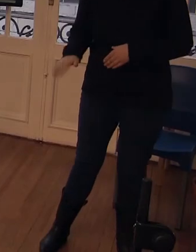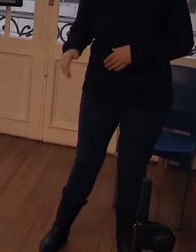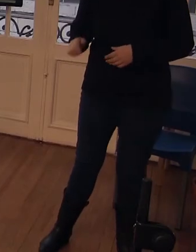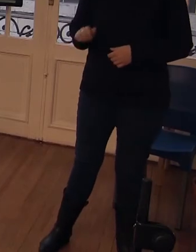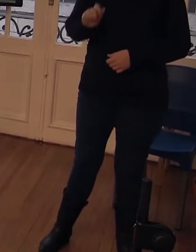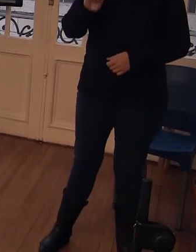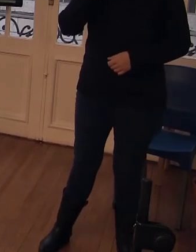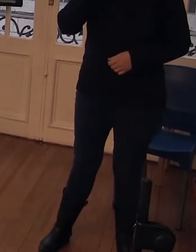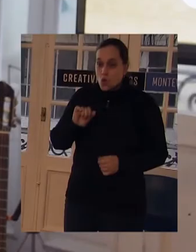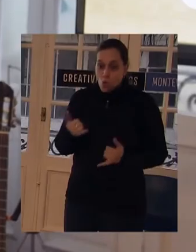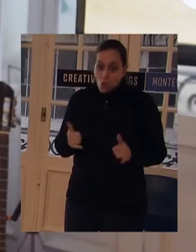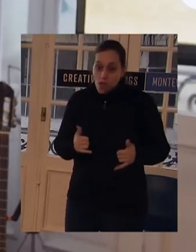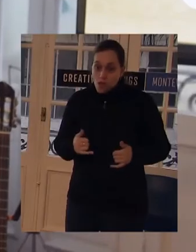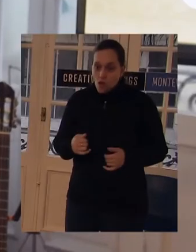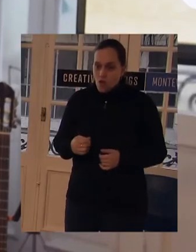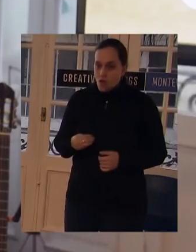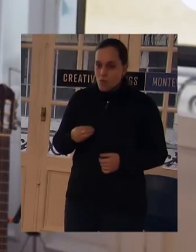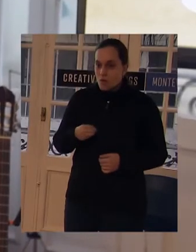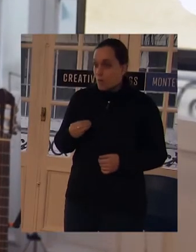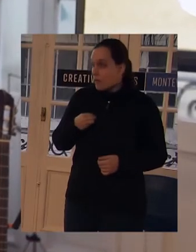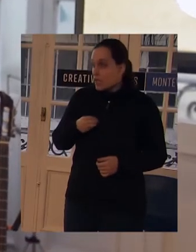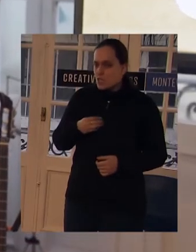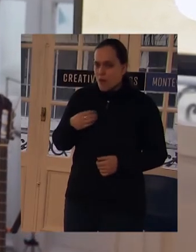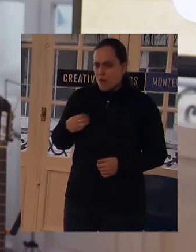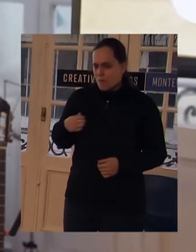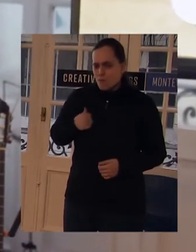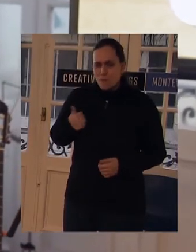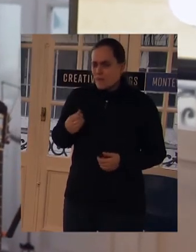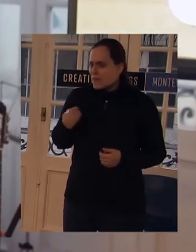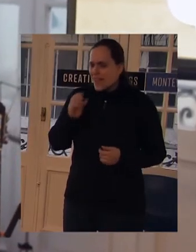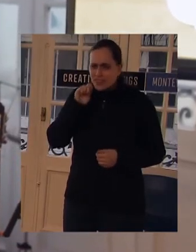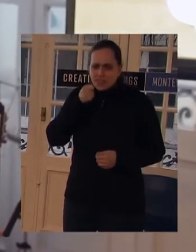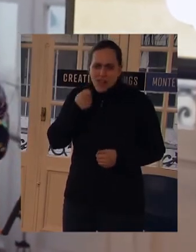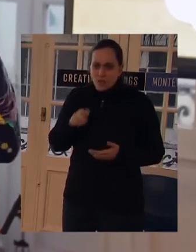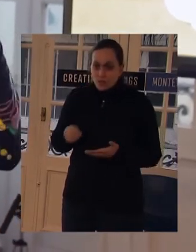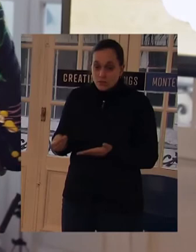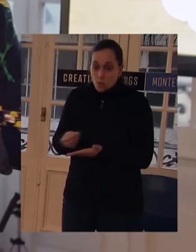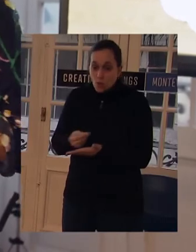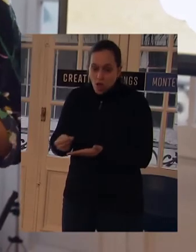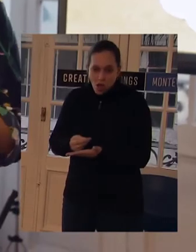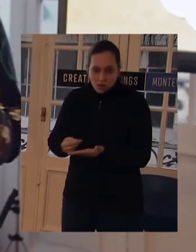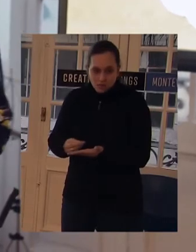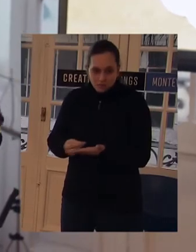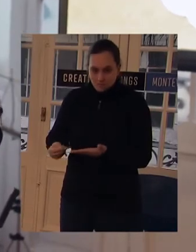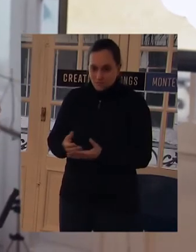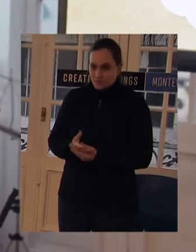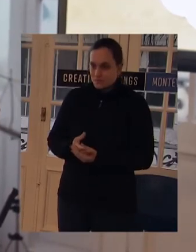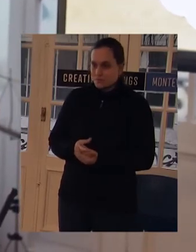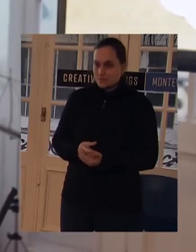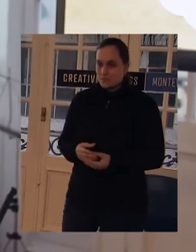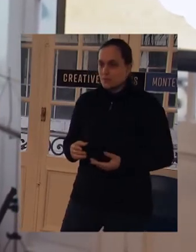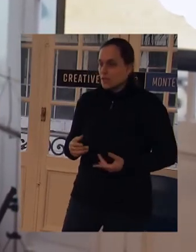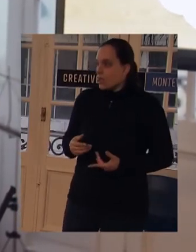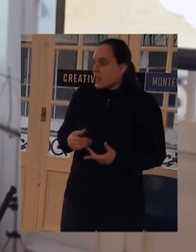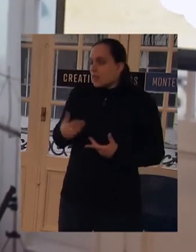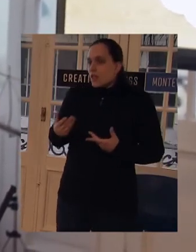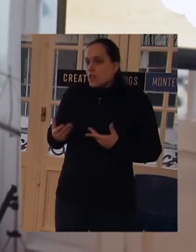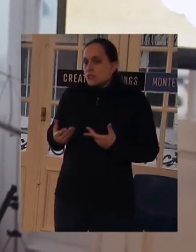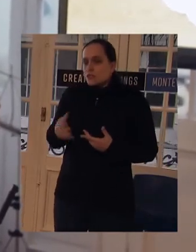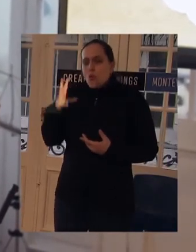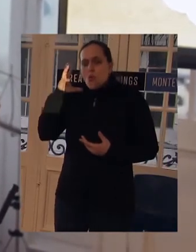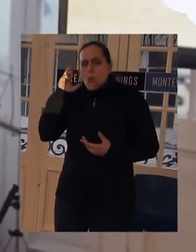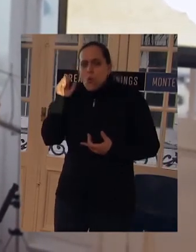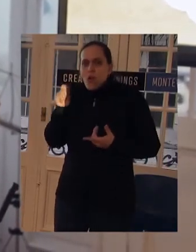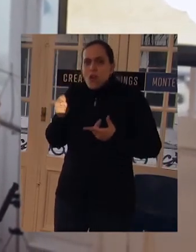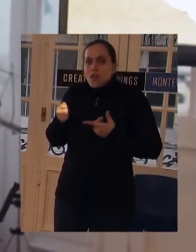preferido a los 5 años, dibujar. Fin. Pero sí, sí lo era. O sea, recuerdo